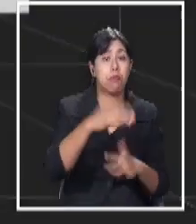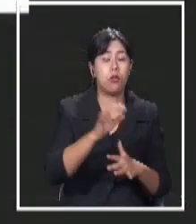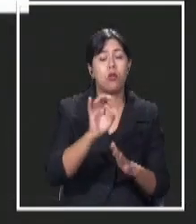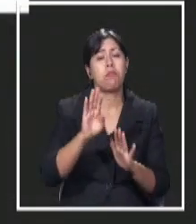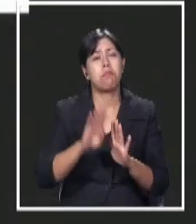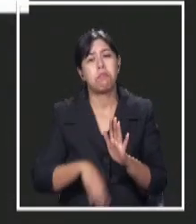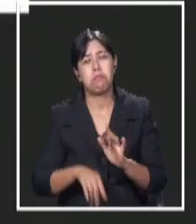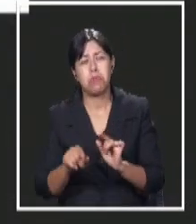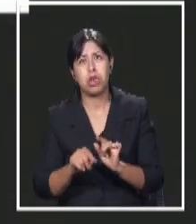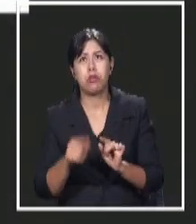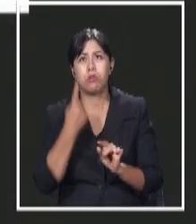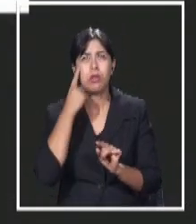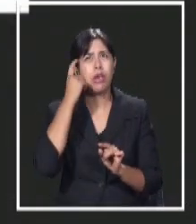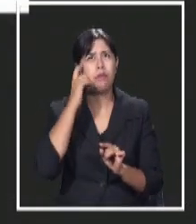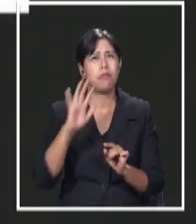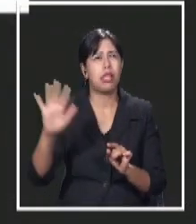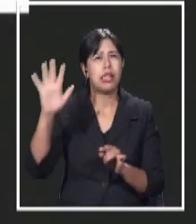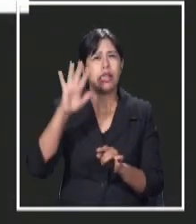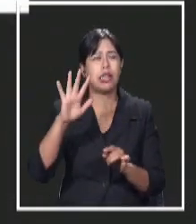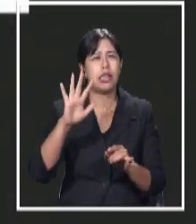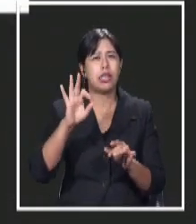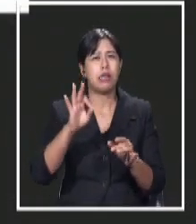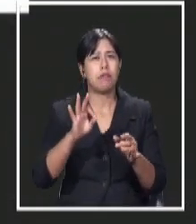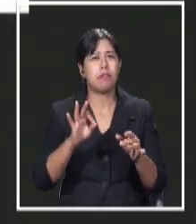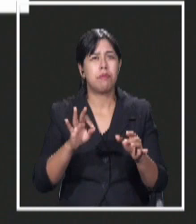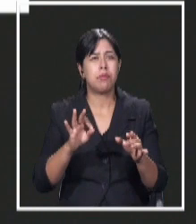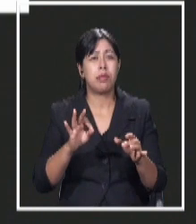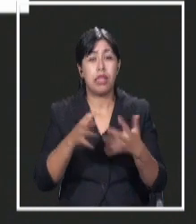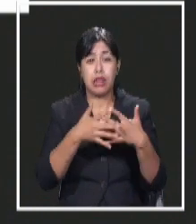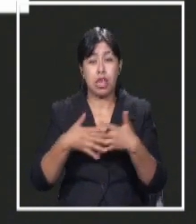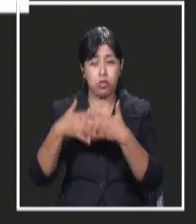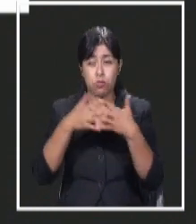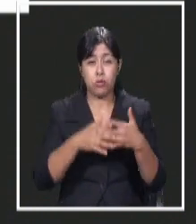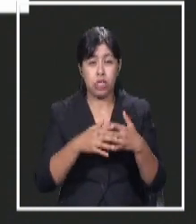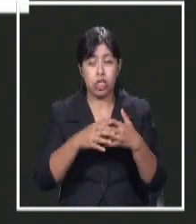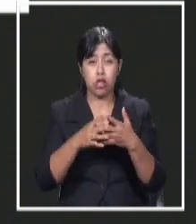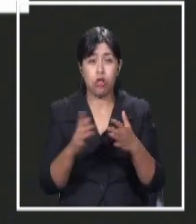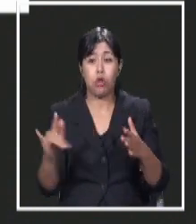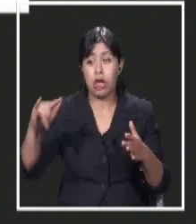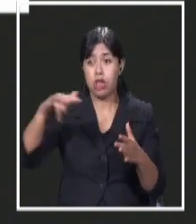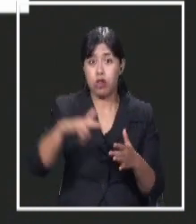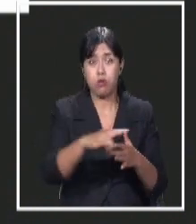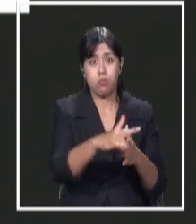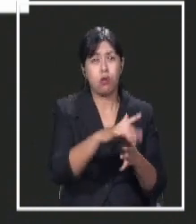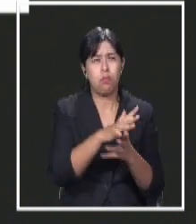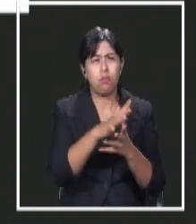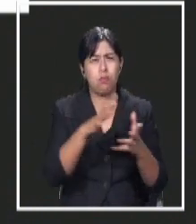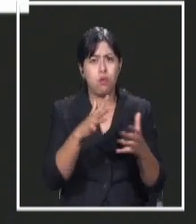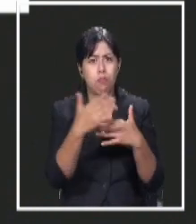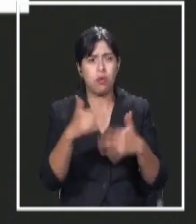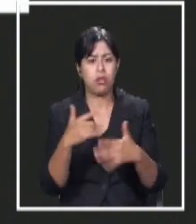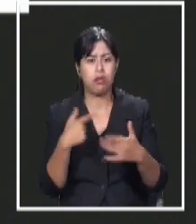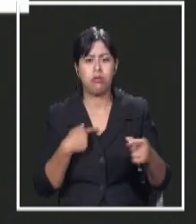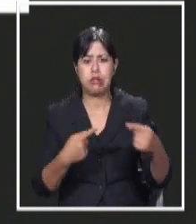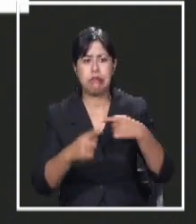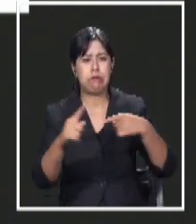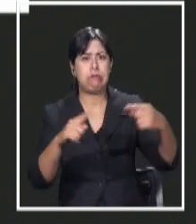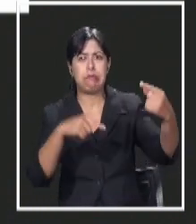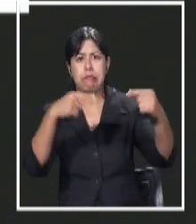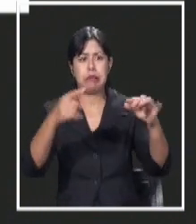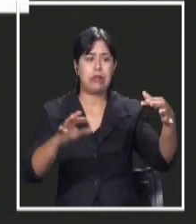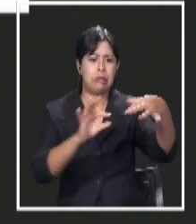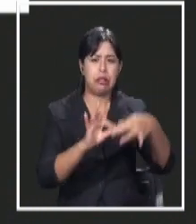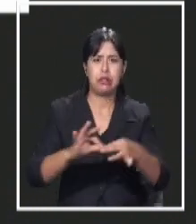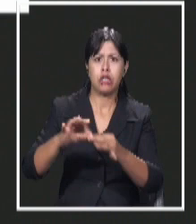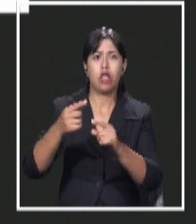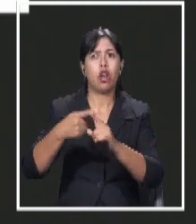son un poco, si ustedes se imaginan un mapa de aeropuerto en Estados Unidos, donde hay aeropuertos muy ocupados, que son muy importantes, que tienen fuertes conexiones con